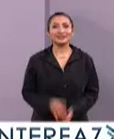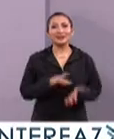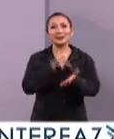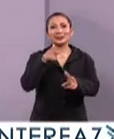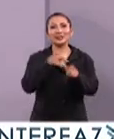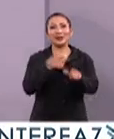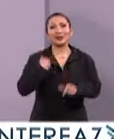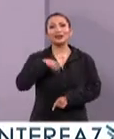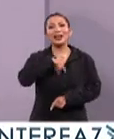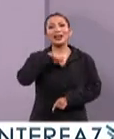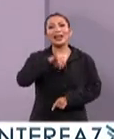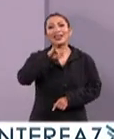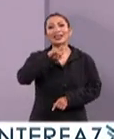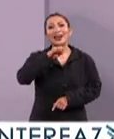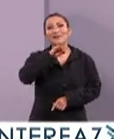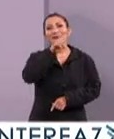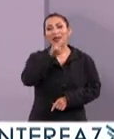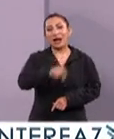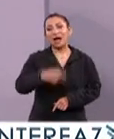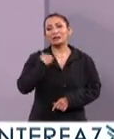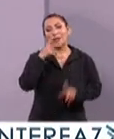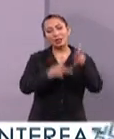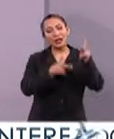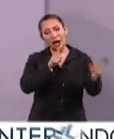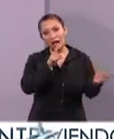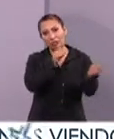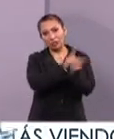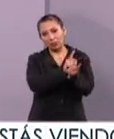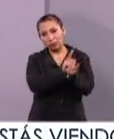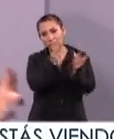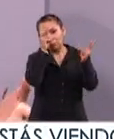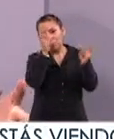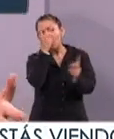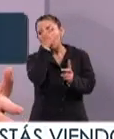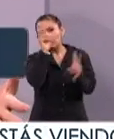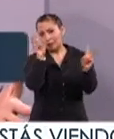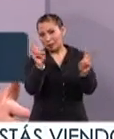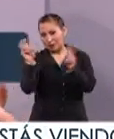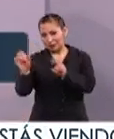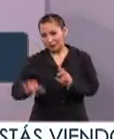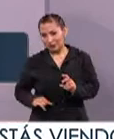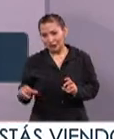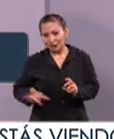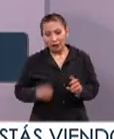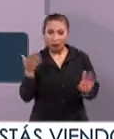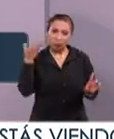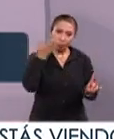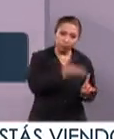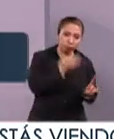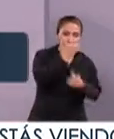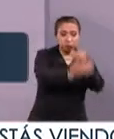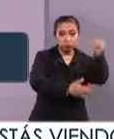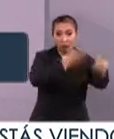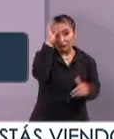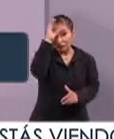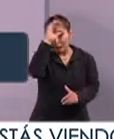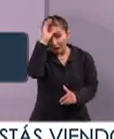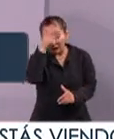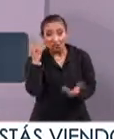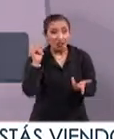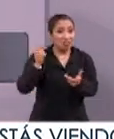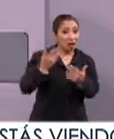Gracias por seguir con nosotros en Interfaz. Estamos platicando de dos temas muy interesantes. Por un lado, los avances